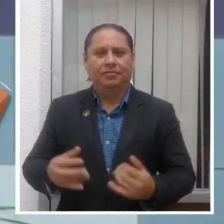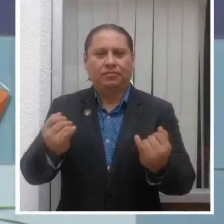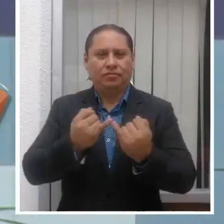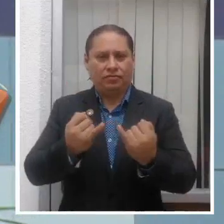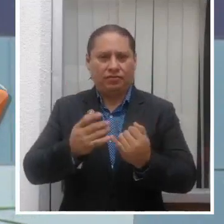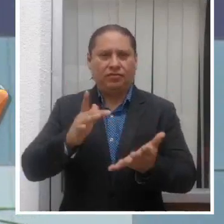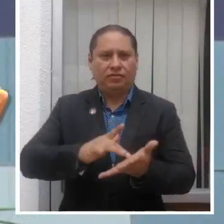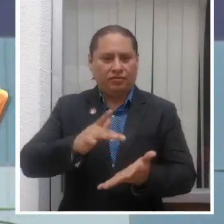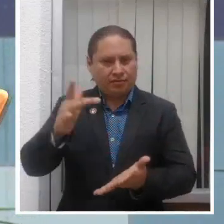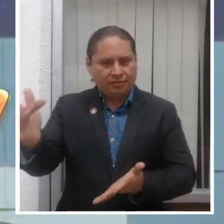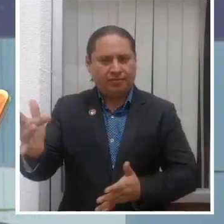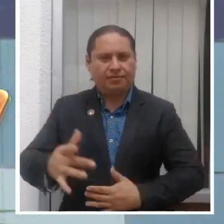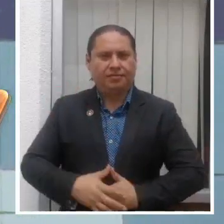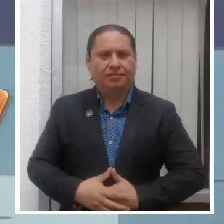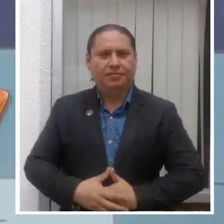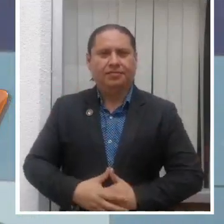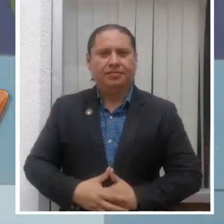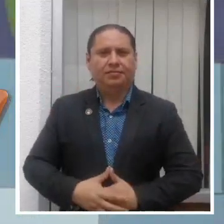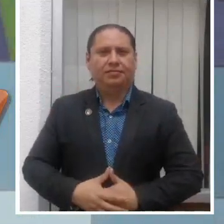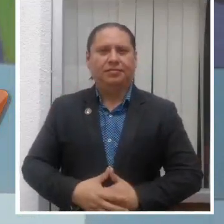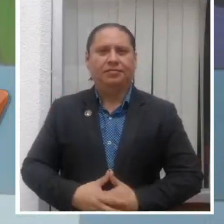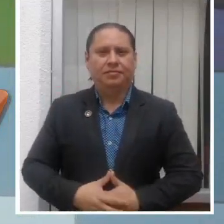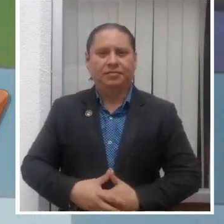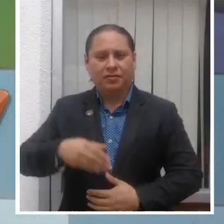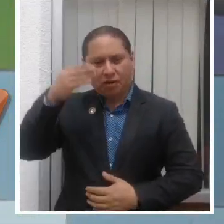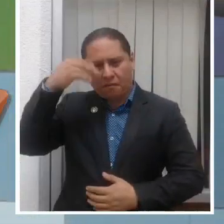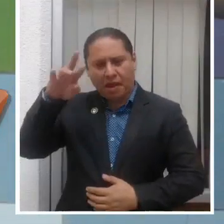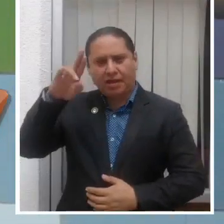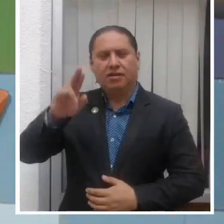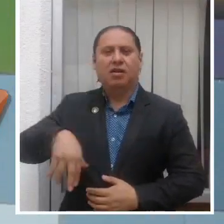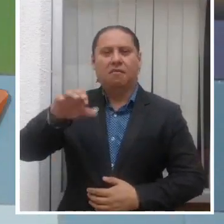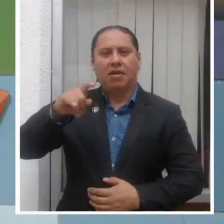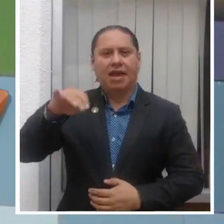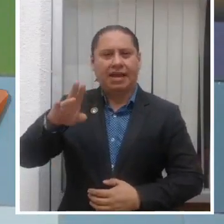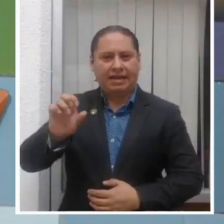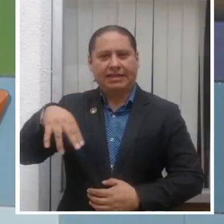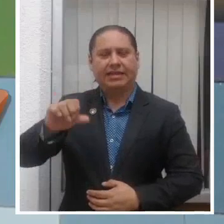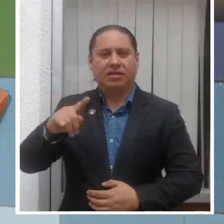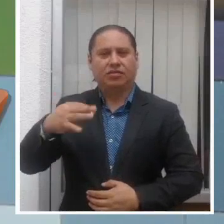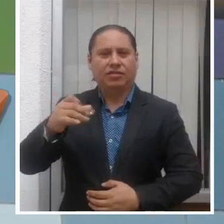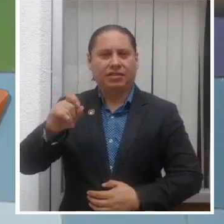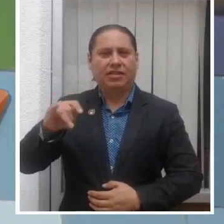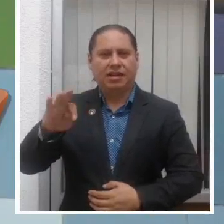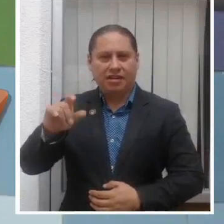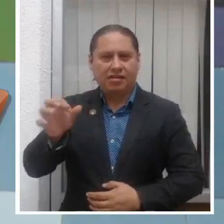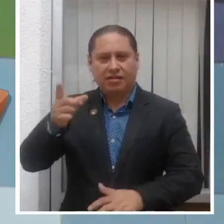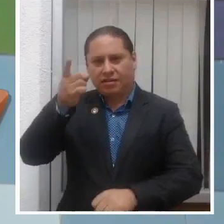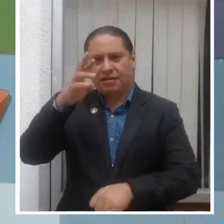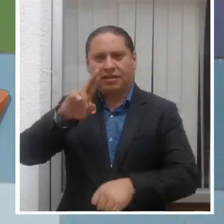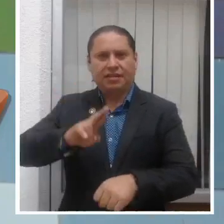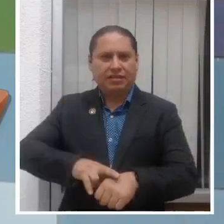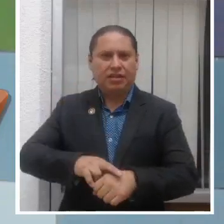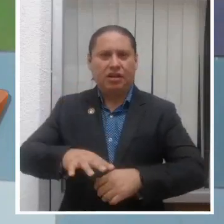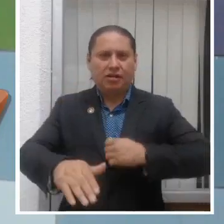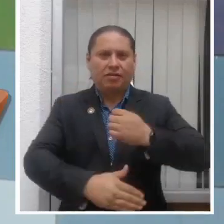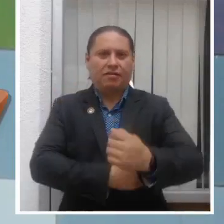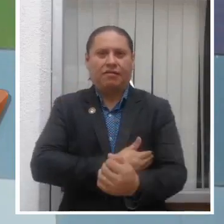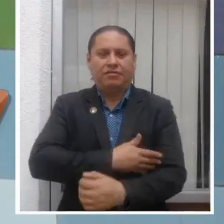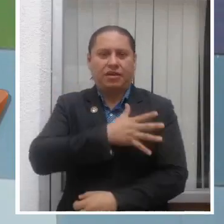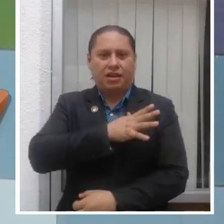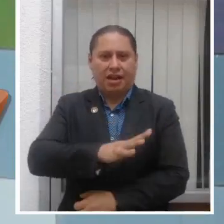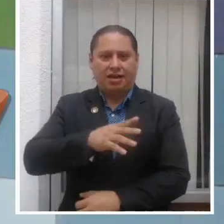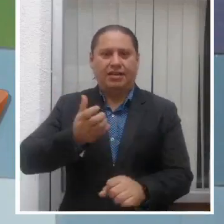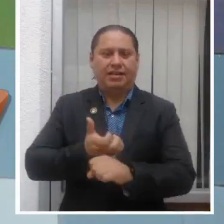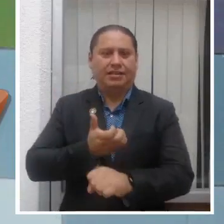También quiero agradecer al maestro Martín de Jesús Aguilar Palacios, director del Archivo General